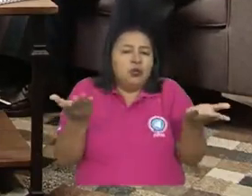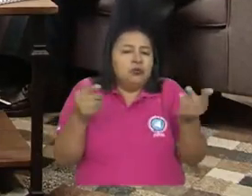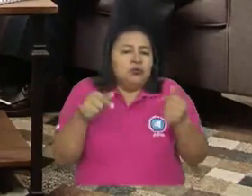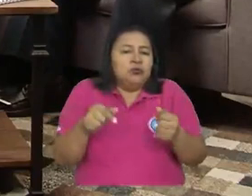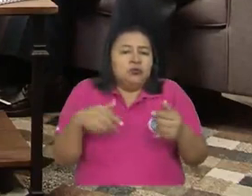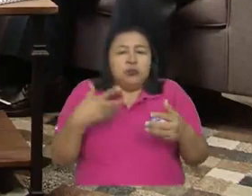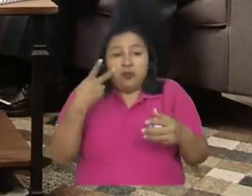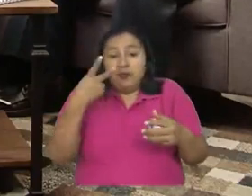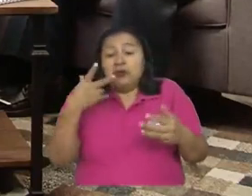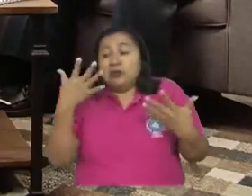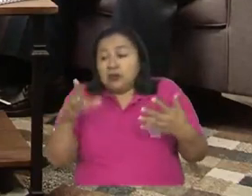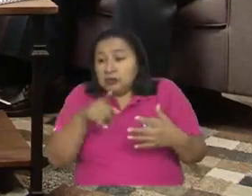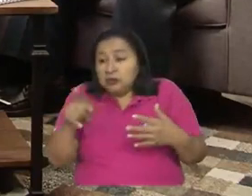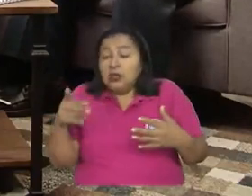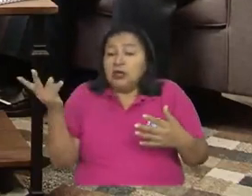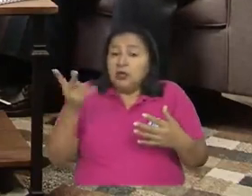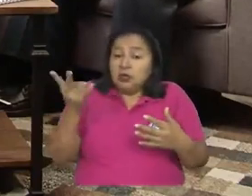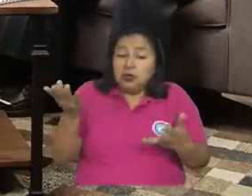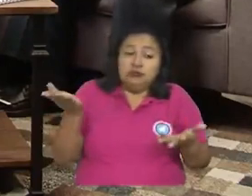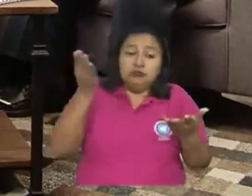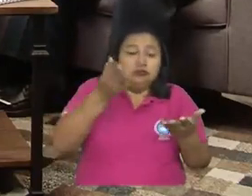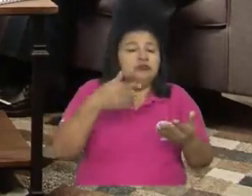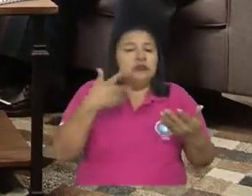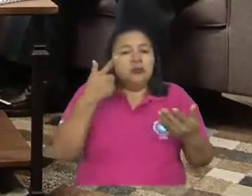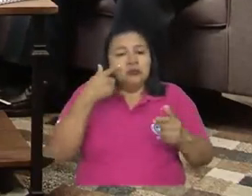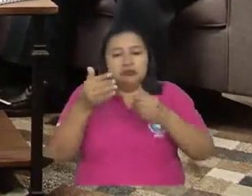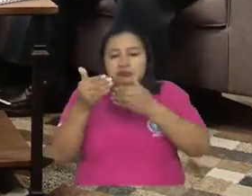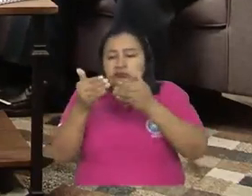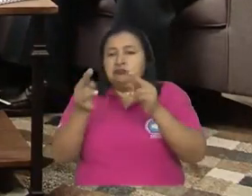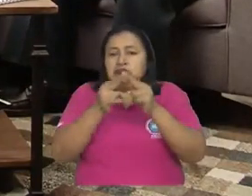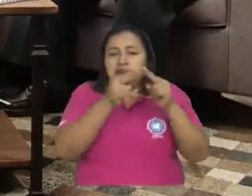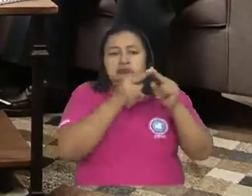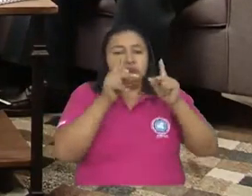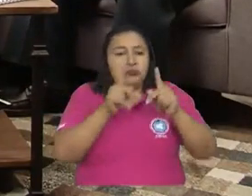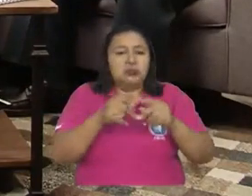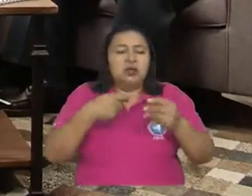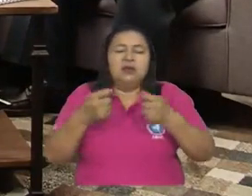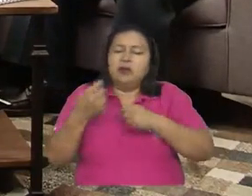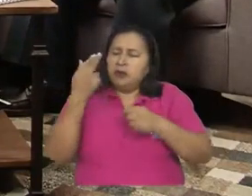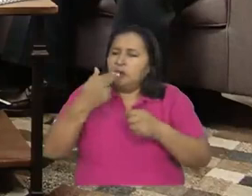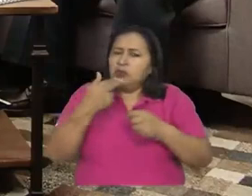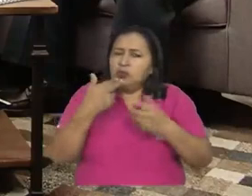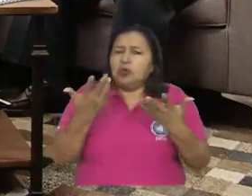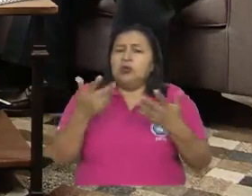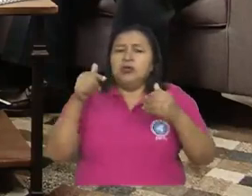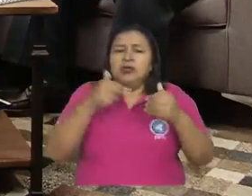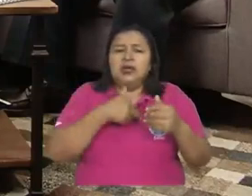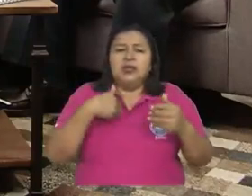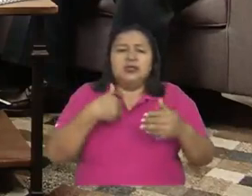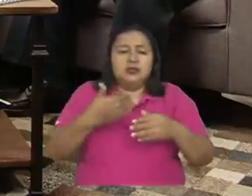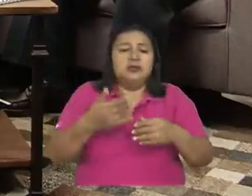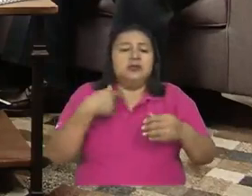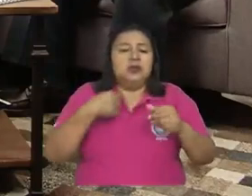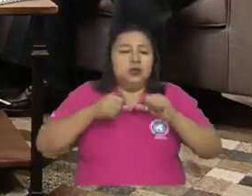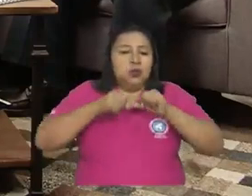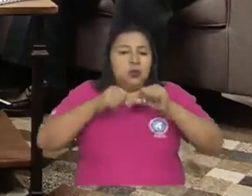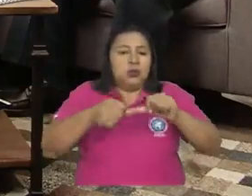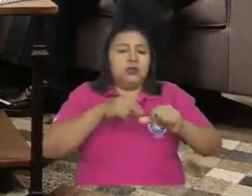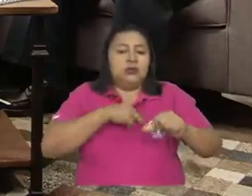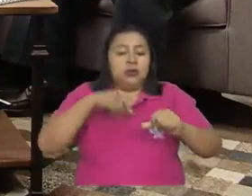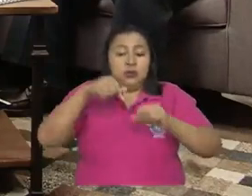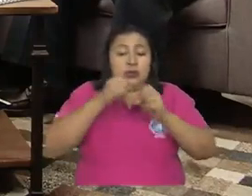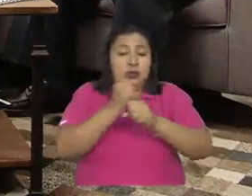hemos visto a usted, bueno, a ambos ahí muy cercanos con los comerciantes, pero le consulto a partir de lo que se ha hecho y lo que se va a continuar haciendo en este